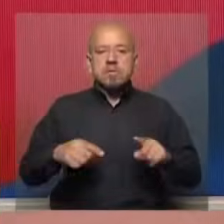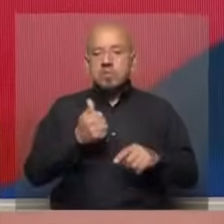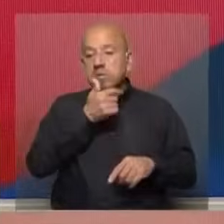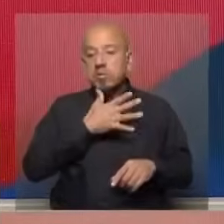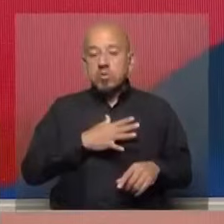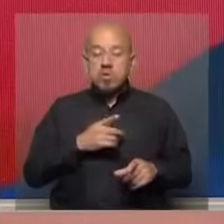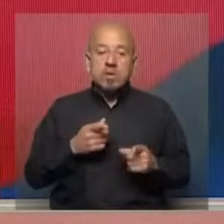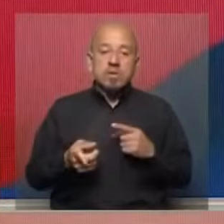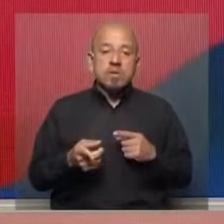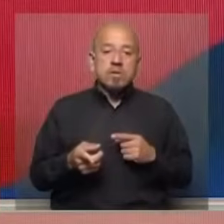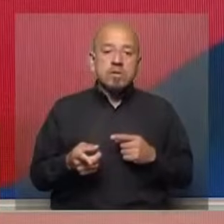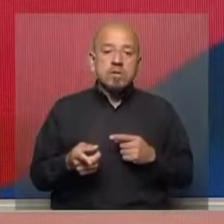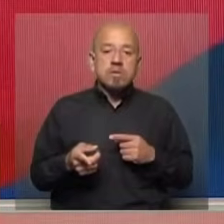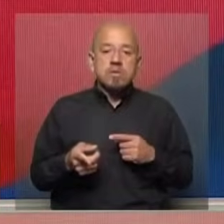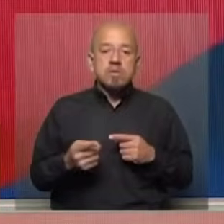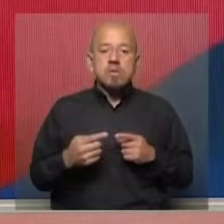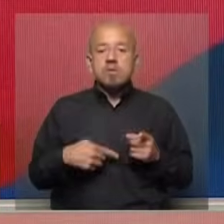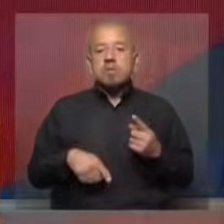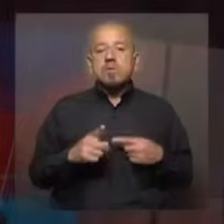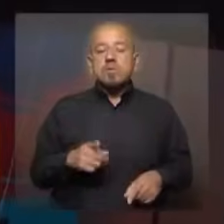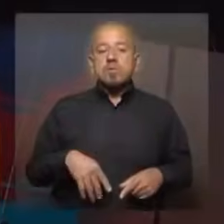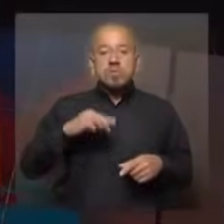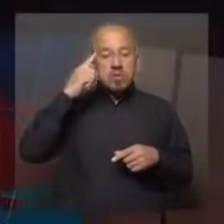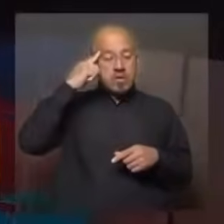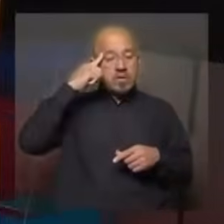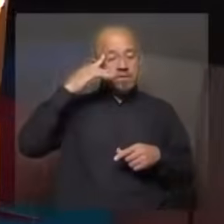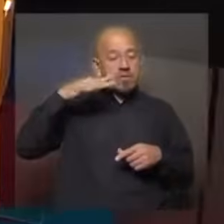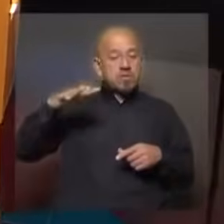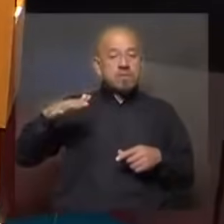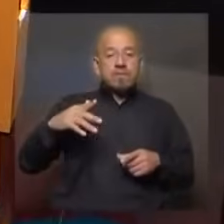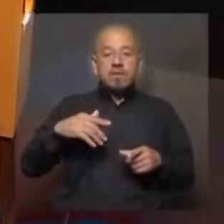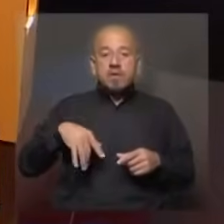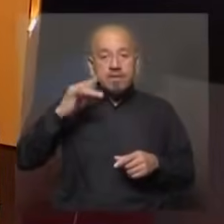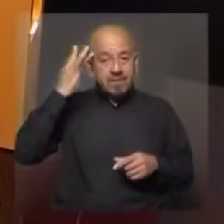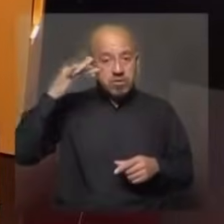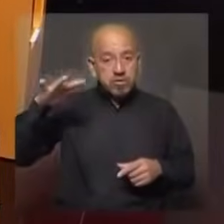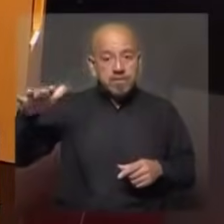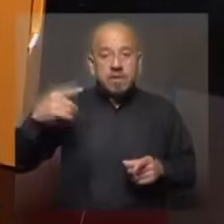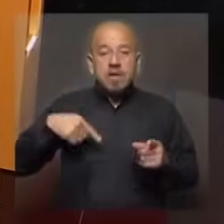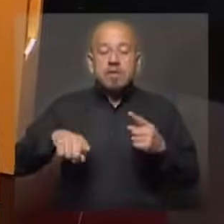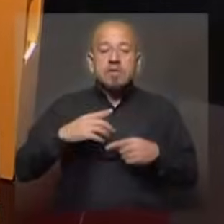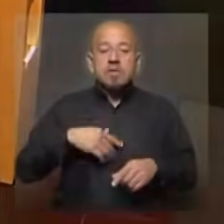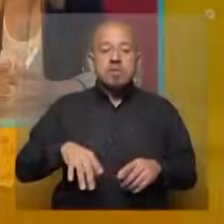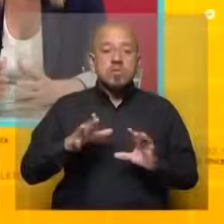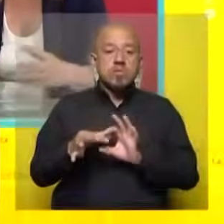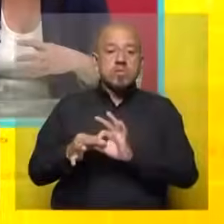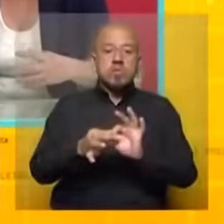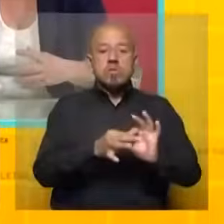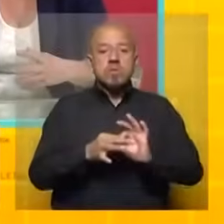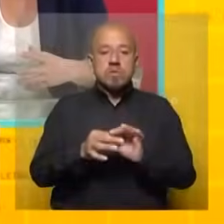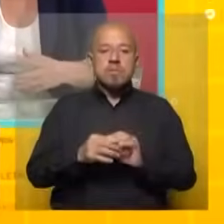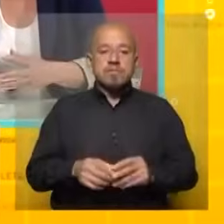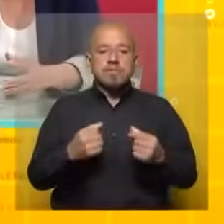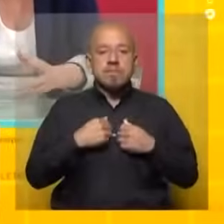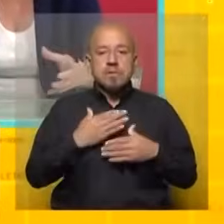historia y de una filosofía de unidad en la cual, por mi